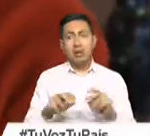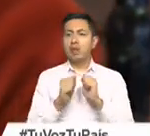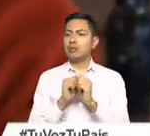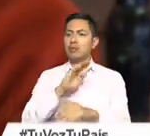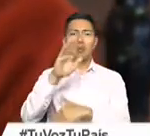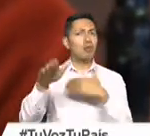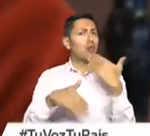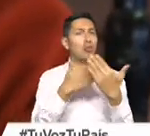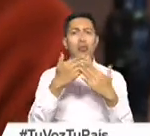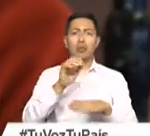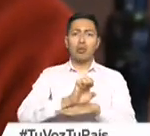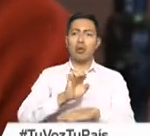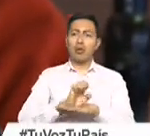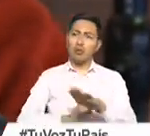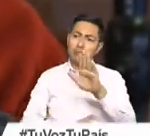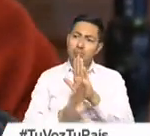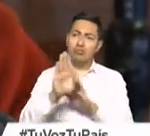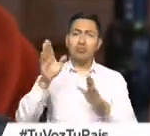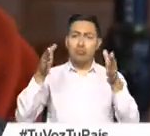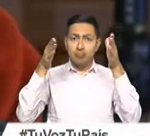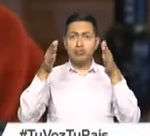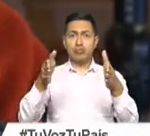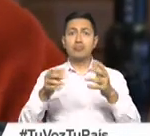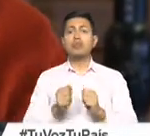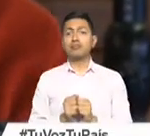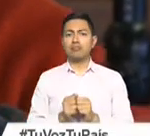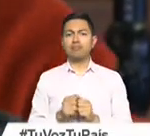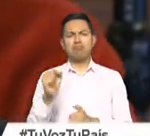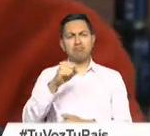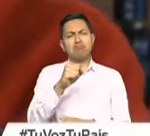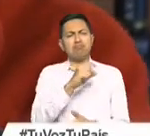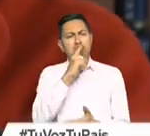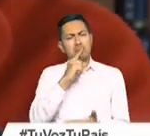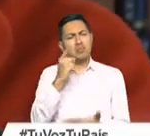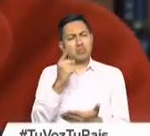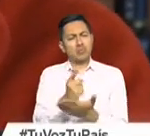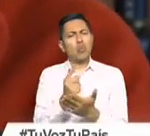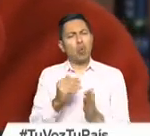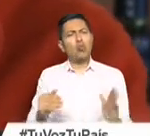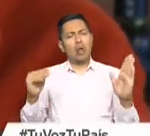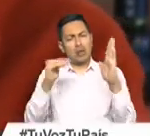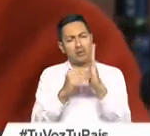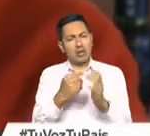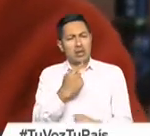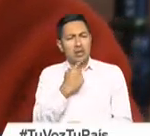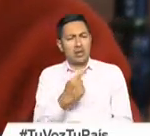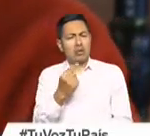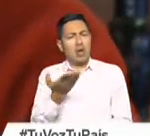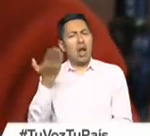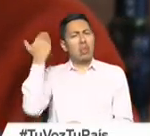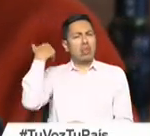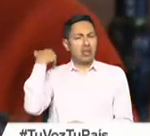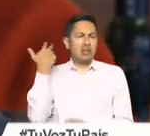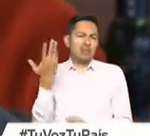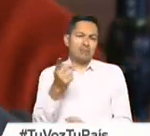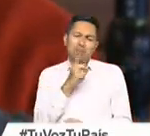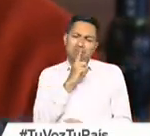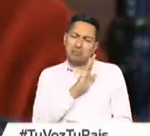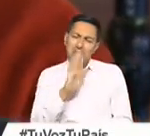pueblo ecuatoriano. Sí. Si bien es cierto que, insisto, no quisiéramos volver a hablar lo pasado, pero sí